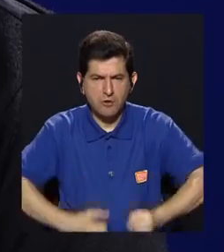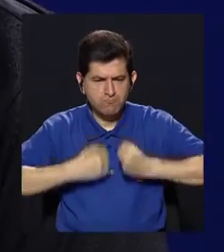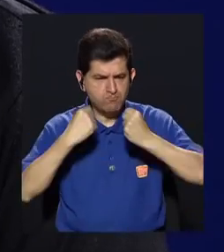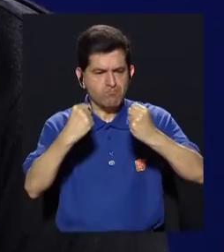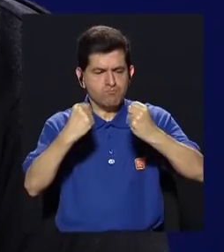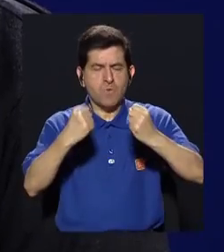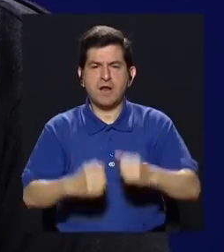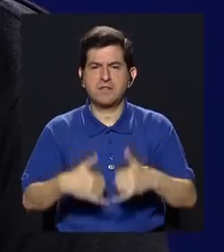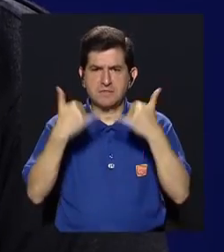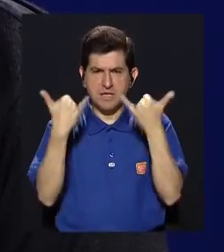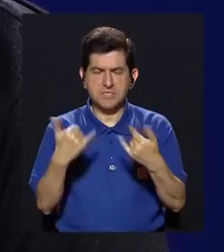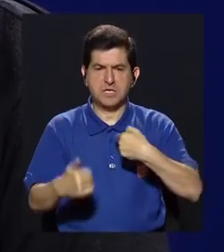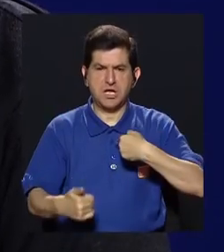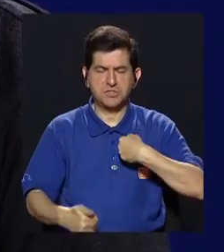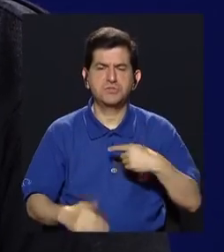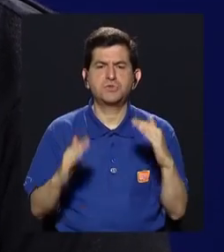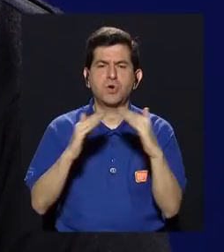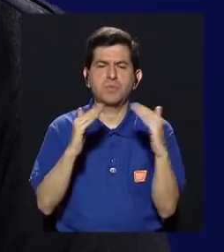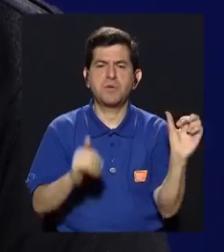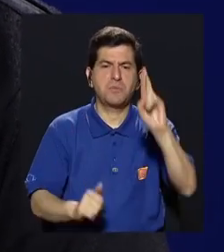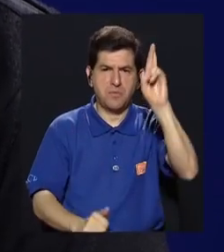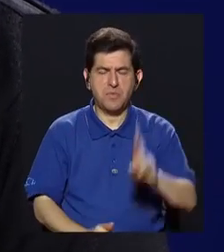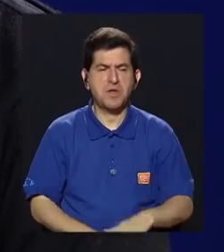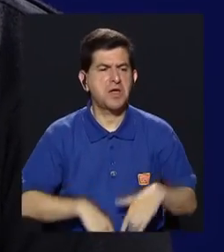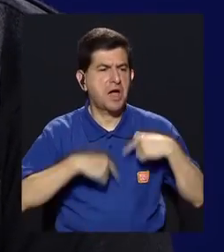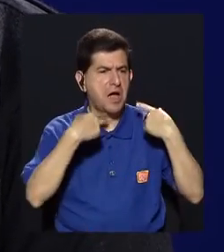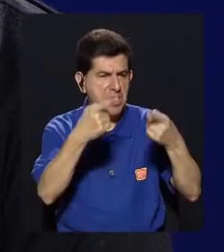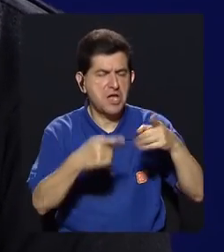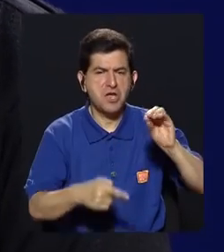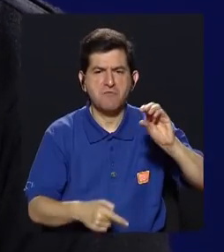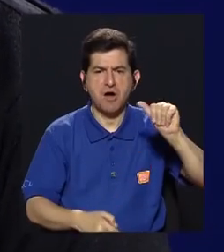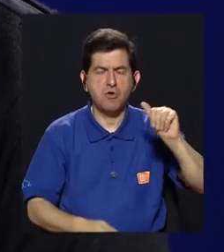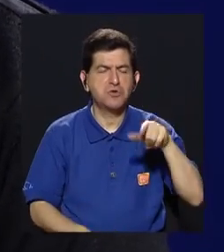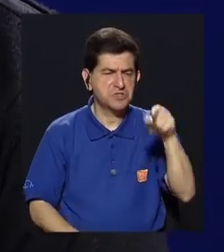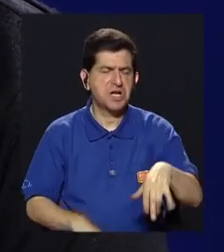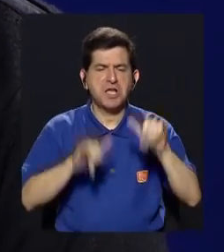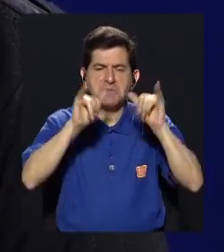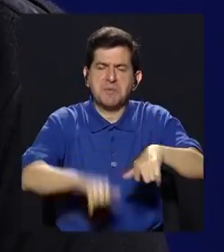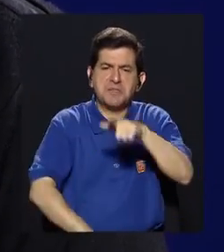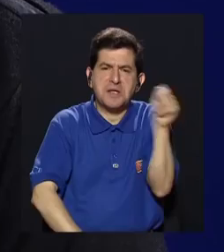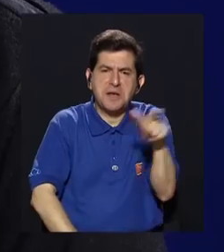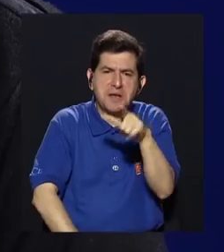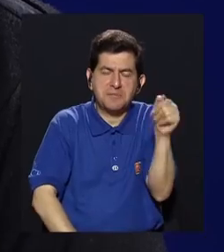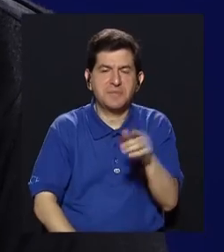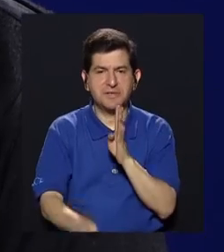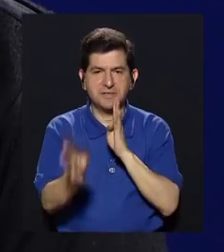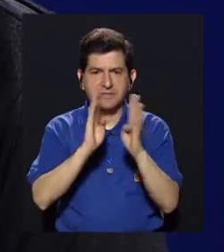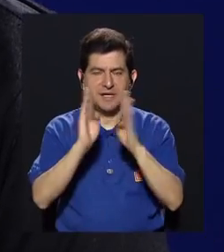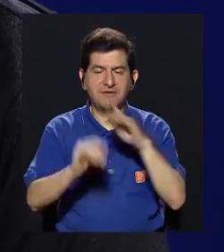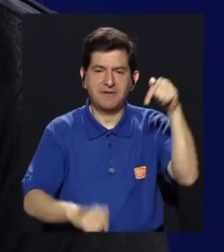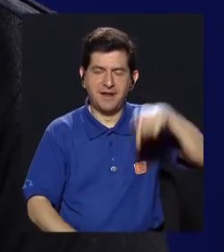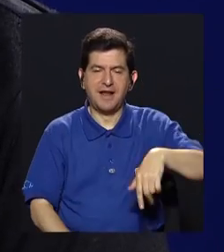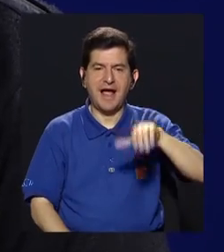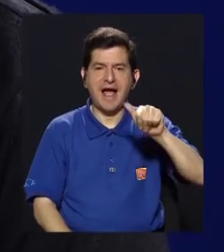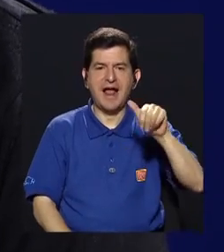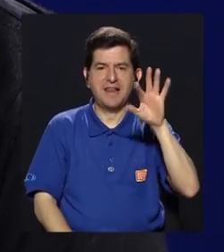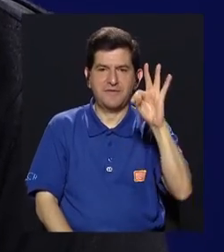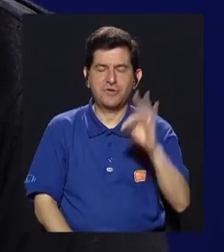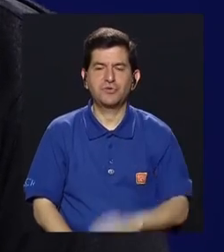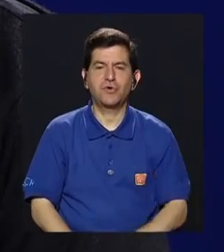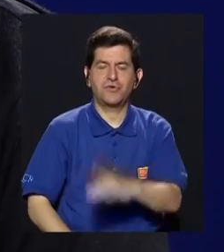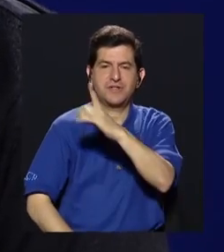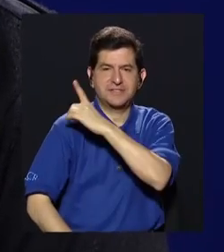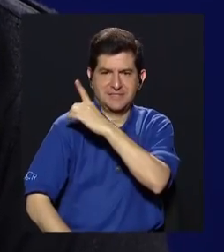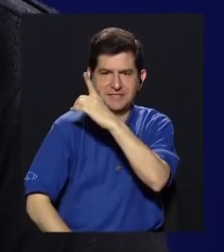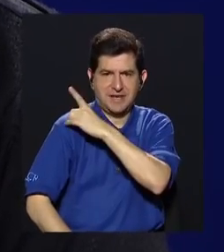casi cuatro y para cuatro años que regrese al país y ya definitivamente ya la producción del documental se hizo mucho más vigorosa ya ya vivía en